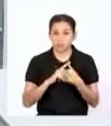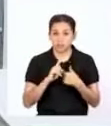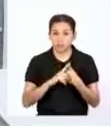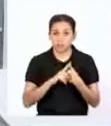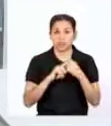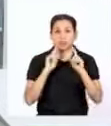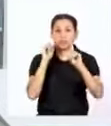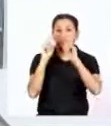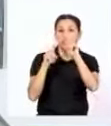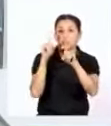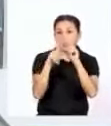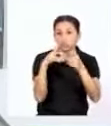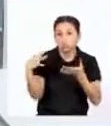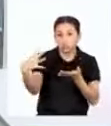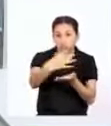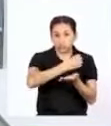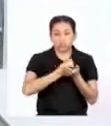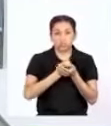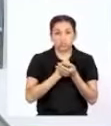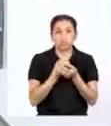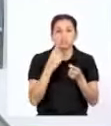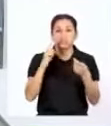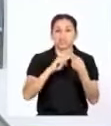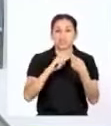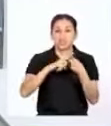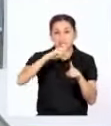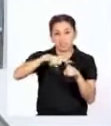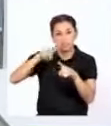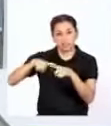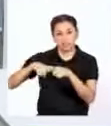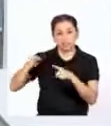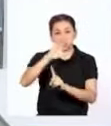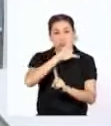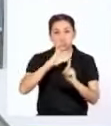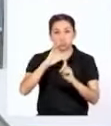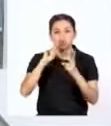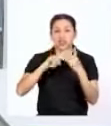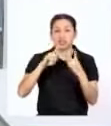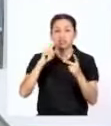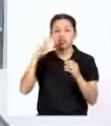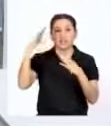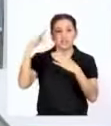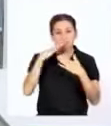sido la Encuesta Nacional sobre Diversidad Cultural y